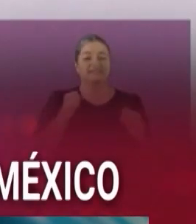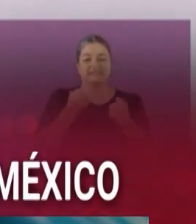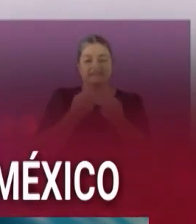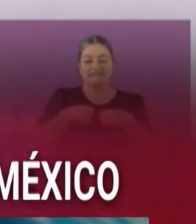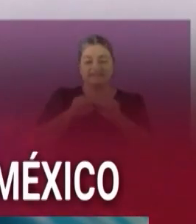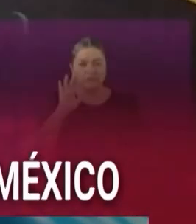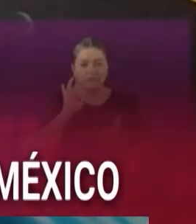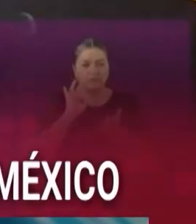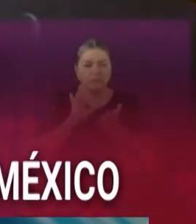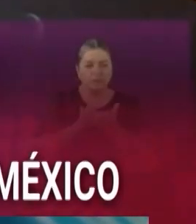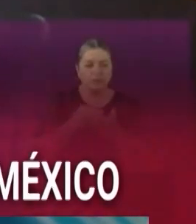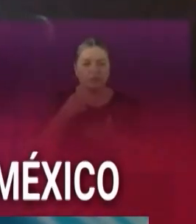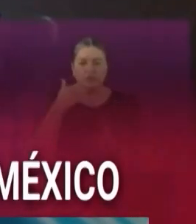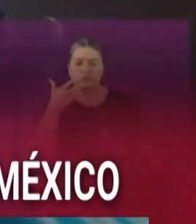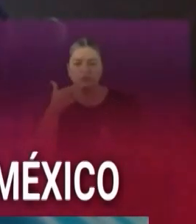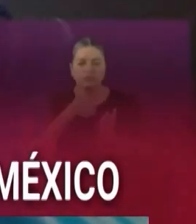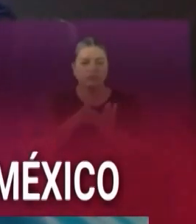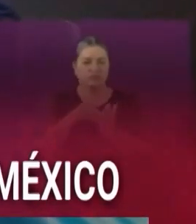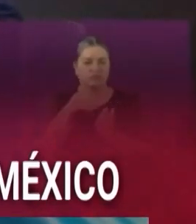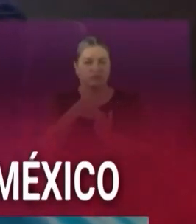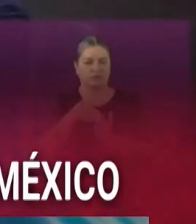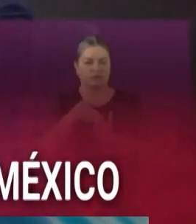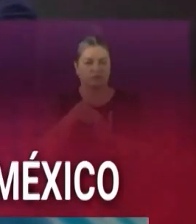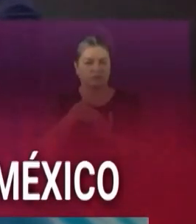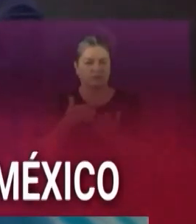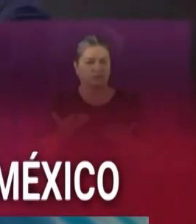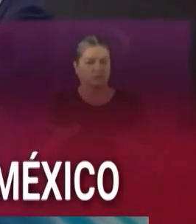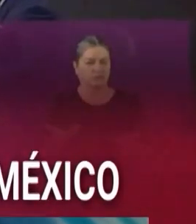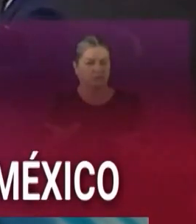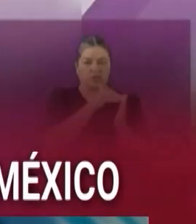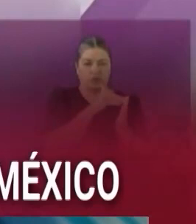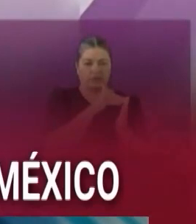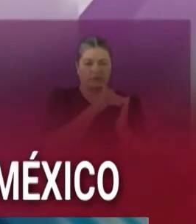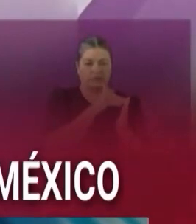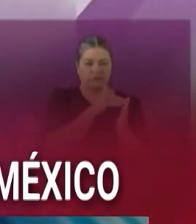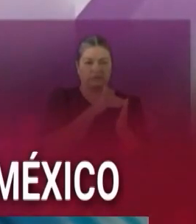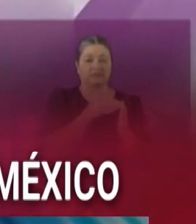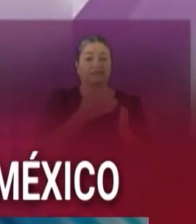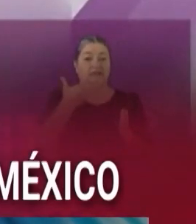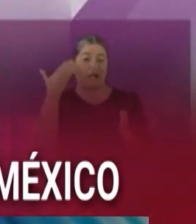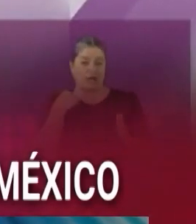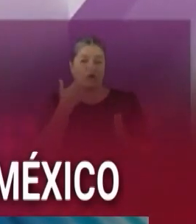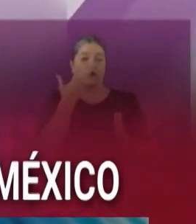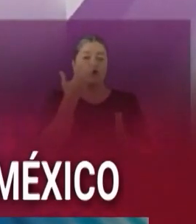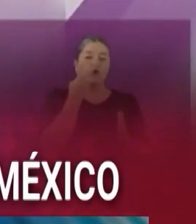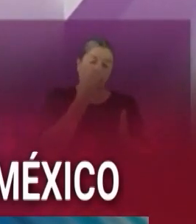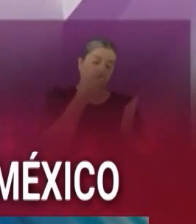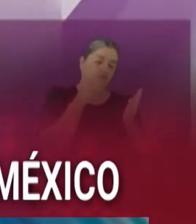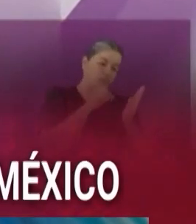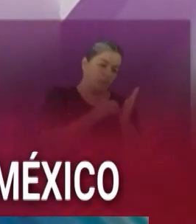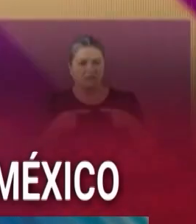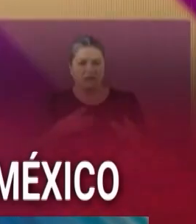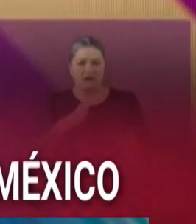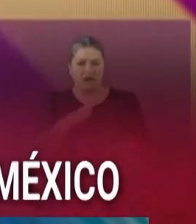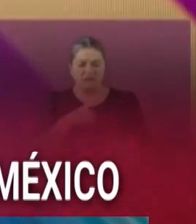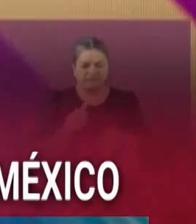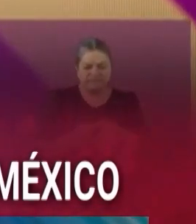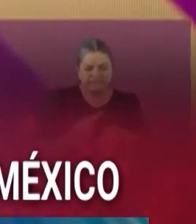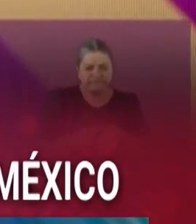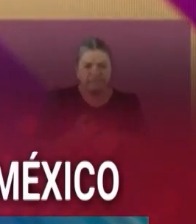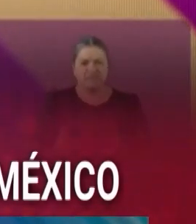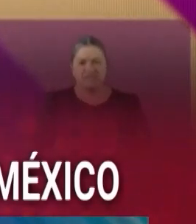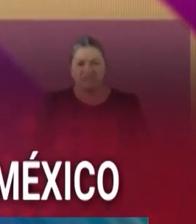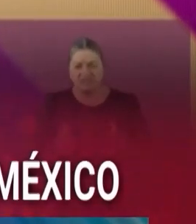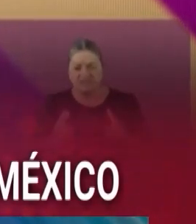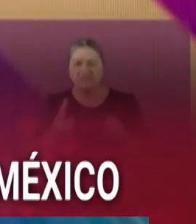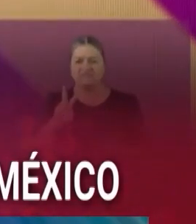violencia de género pero en reiteradas ocasiones los participantes dedicaron más tiempo a atacar a sus adversarios o responder a